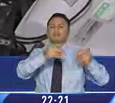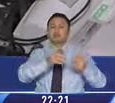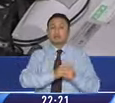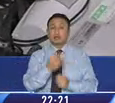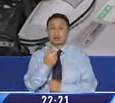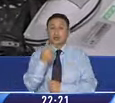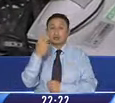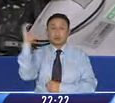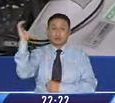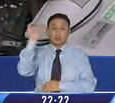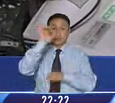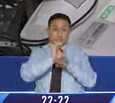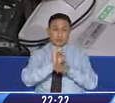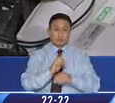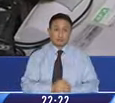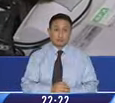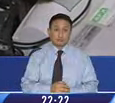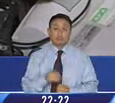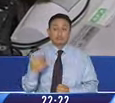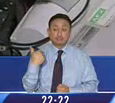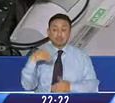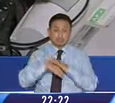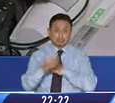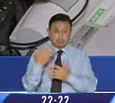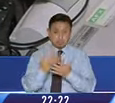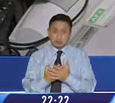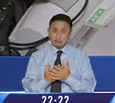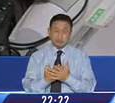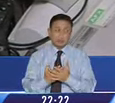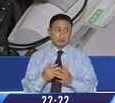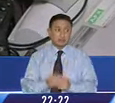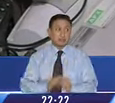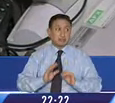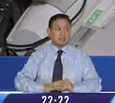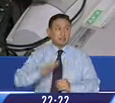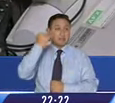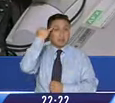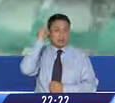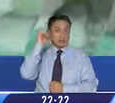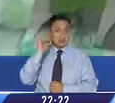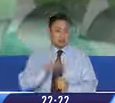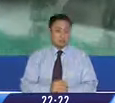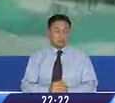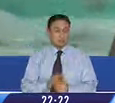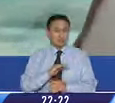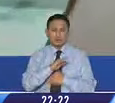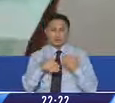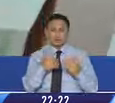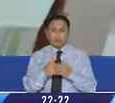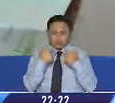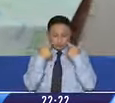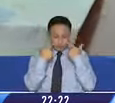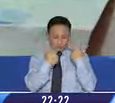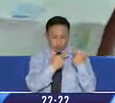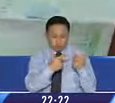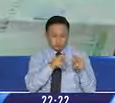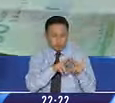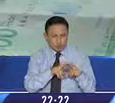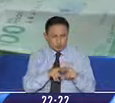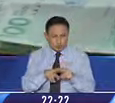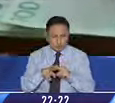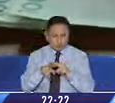lados de la frontera. Pese a que no poseen antecedentes judiciales, se ha manejado la hipótesis de que cuidaban los mínimos detalles para no ser descubiertos, solo